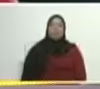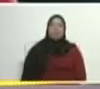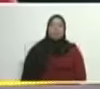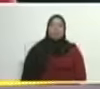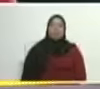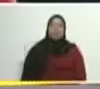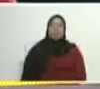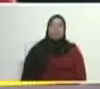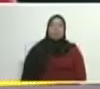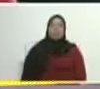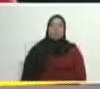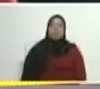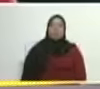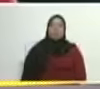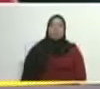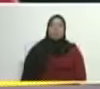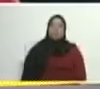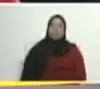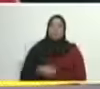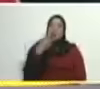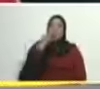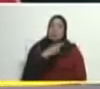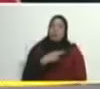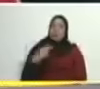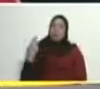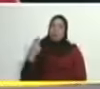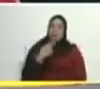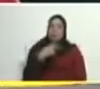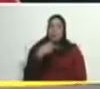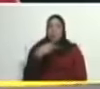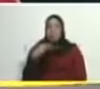Y los yanquis ocuparon territorio nicaragüense